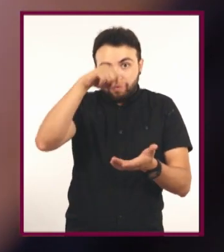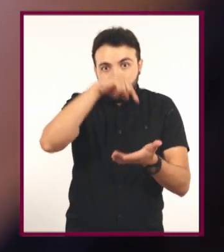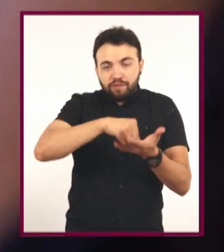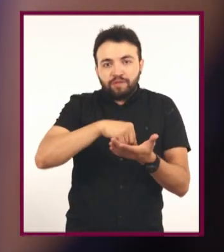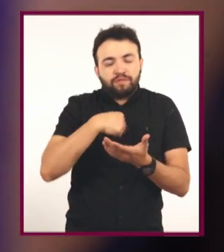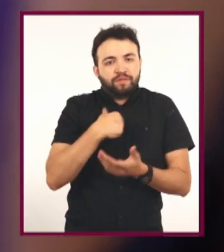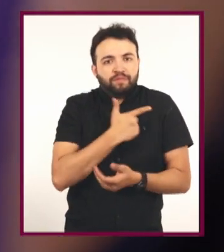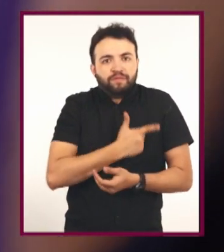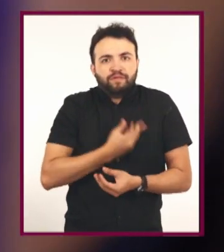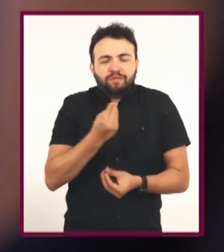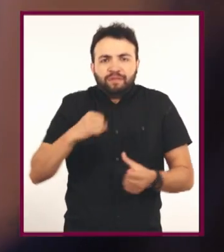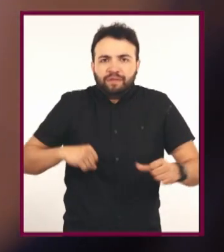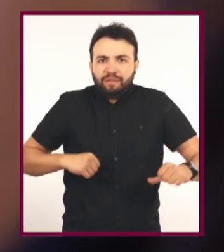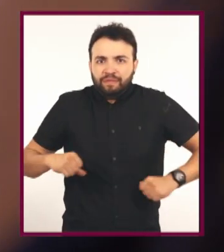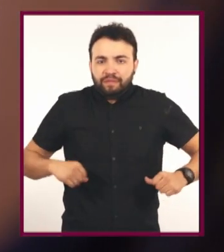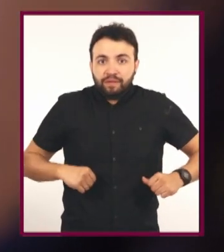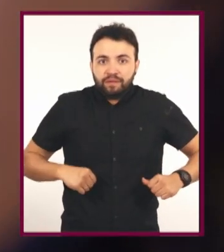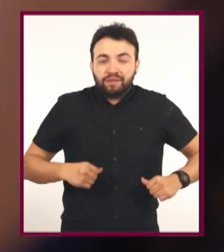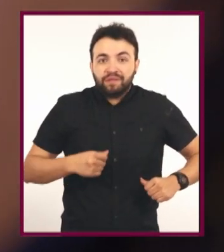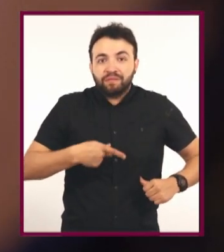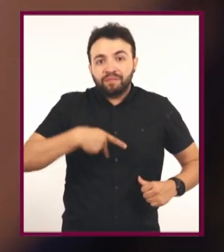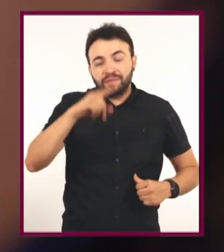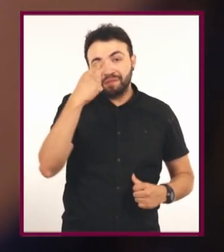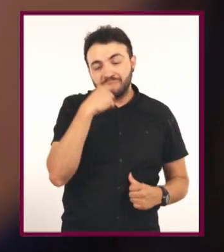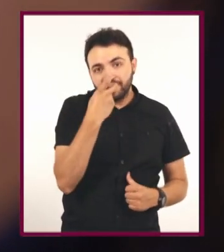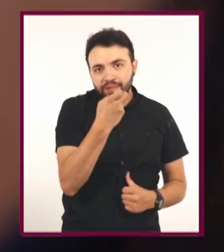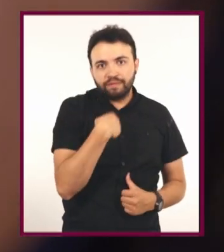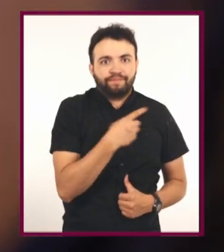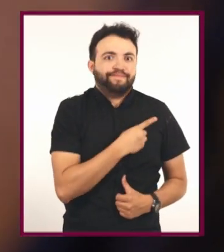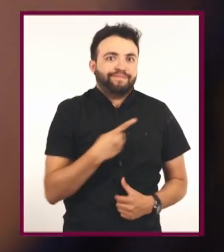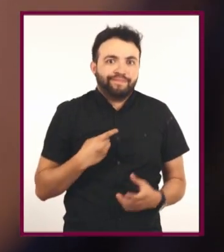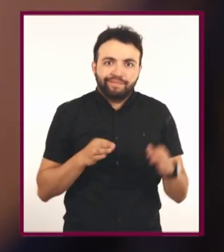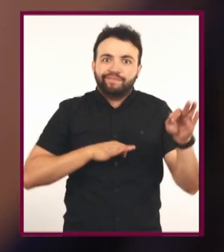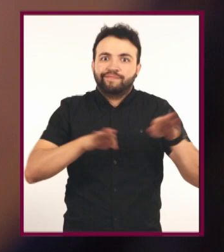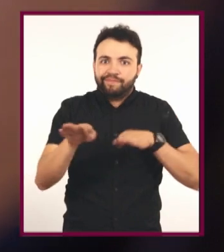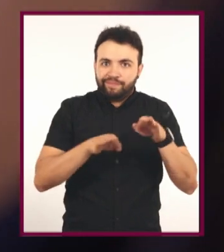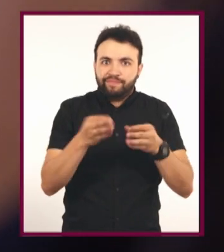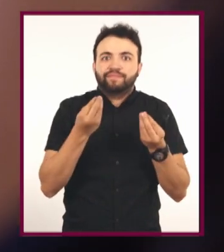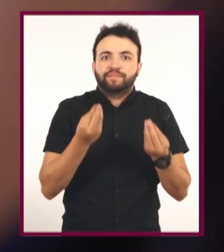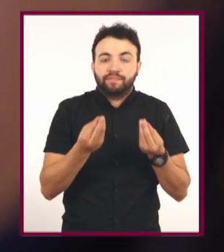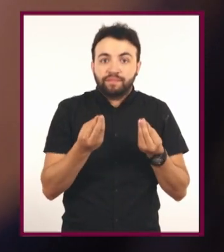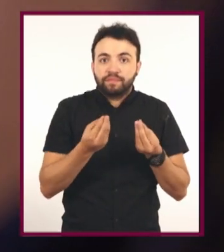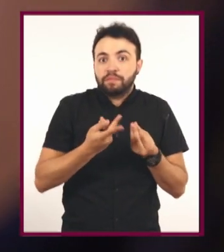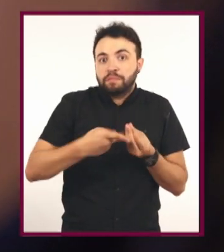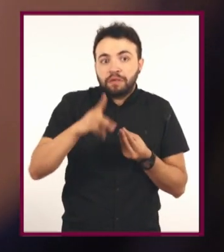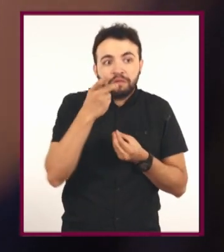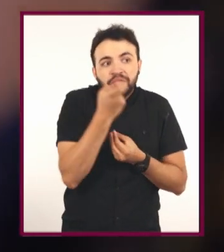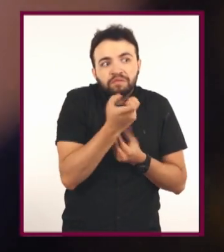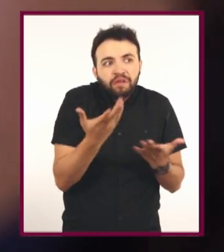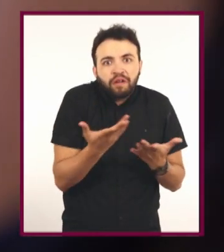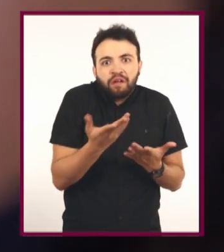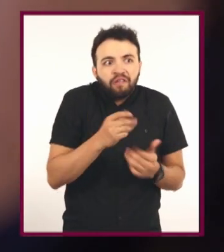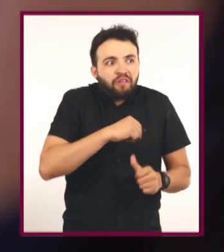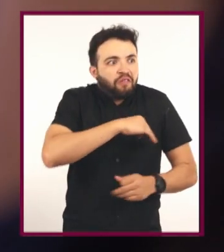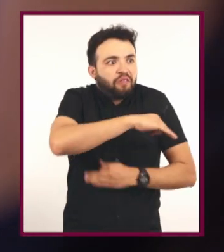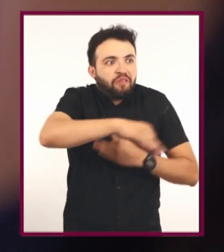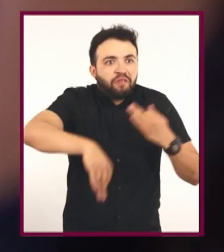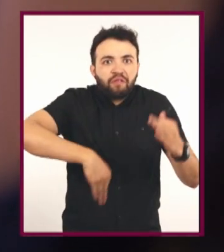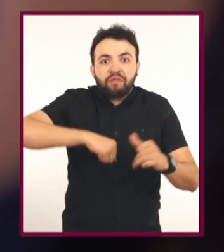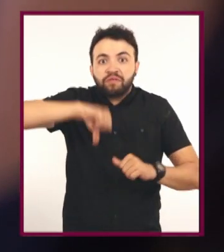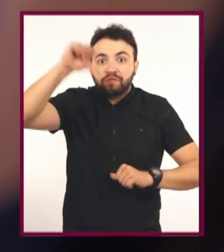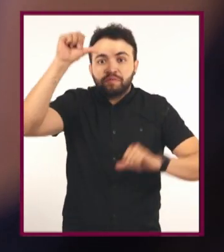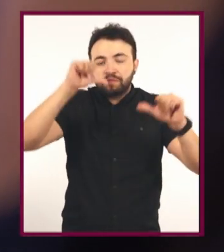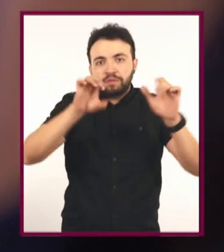Ese es el país de Shakespeare. Es mi escritor favorito. Claro que para eso tengo que trabajar mucho. Pero eso hacen todos